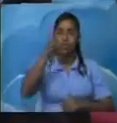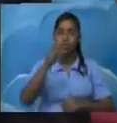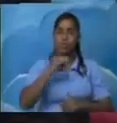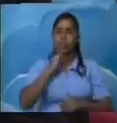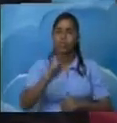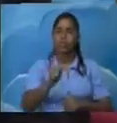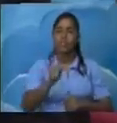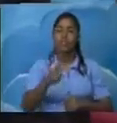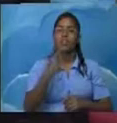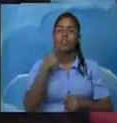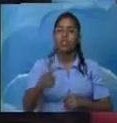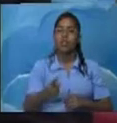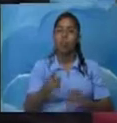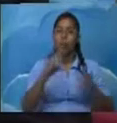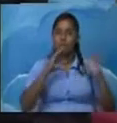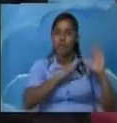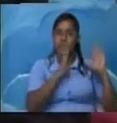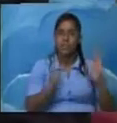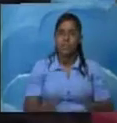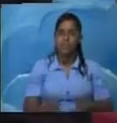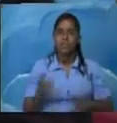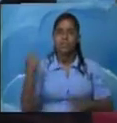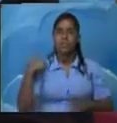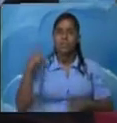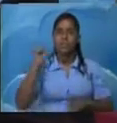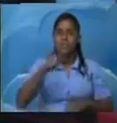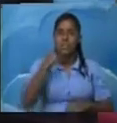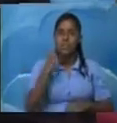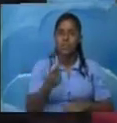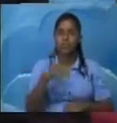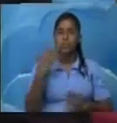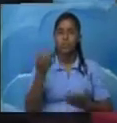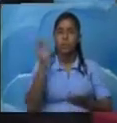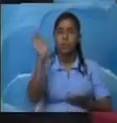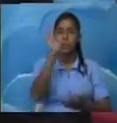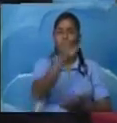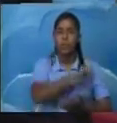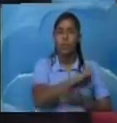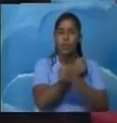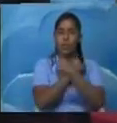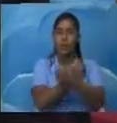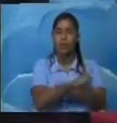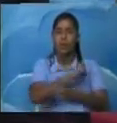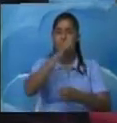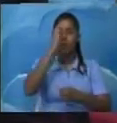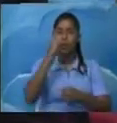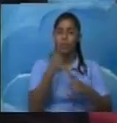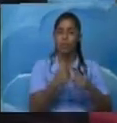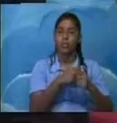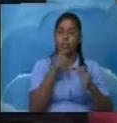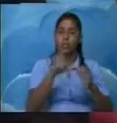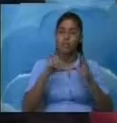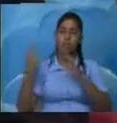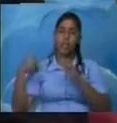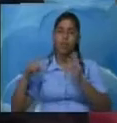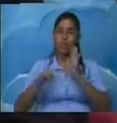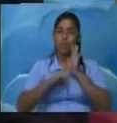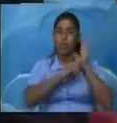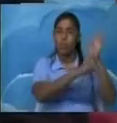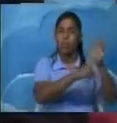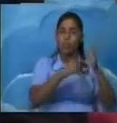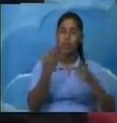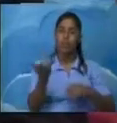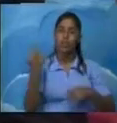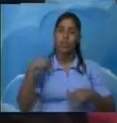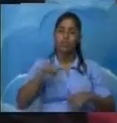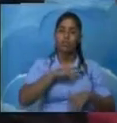decimos llamarnos evangélicos, más si decimos que predicamos del amor de Dios, entonces ahí tenemos que demostrar lo que nosotros